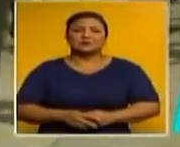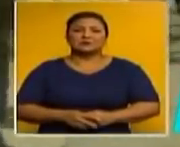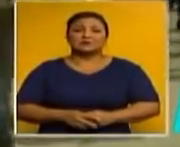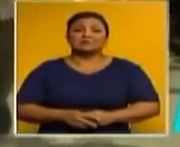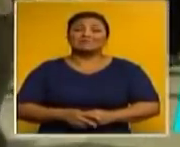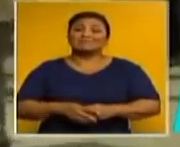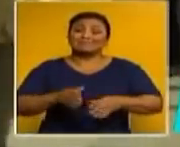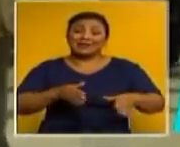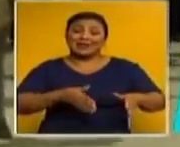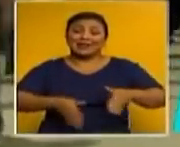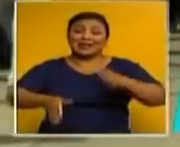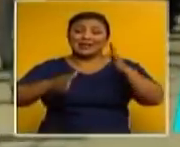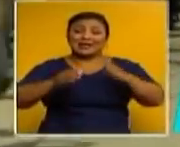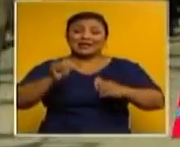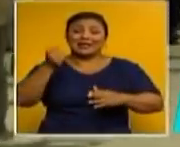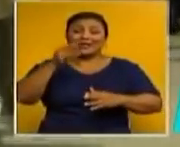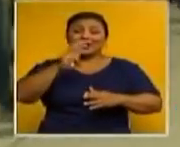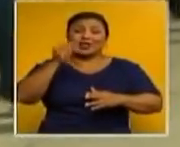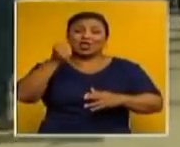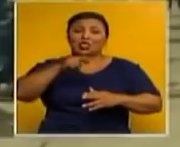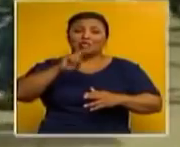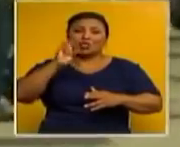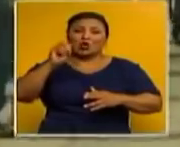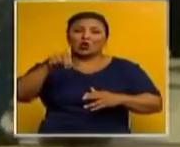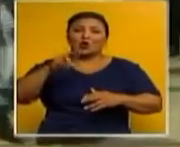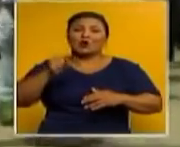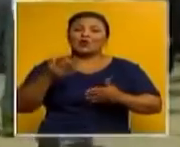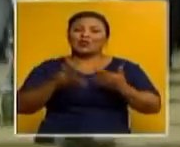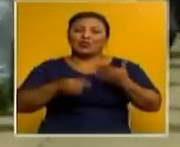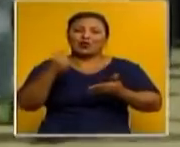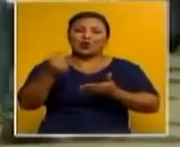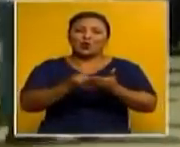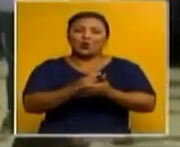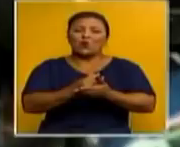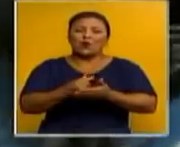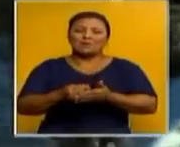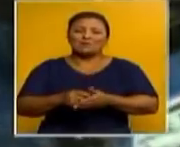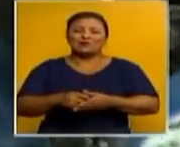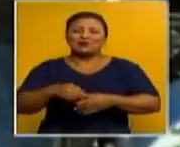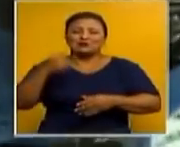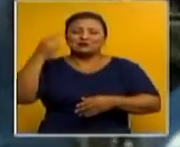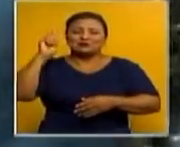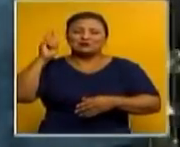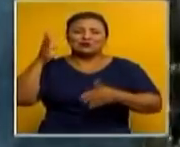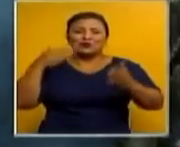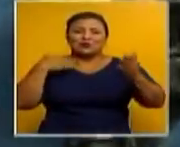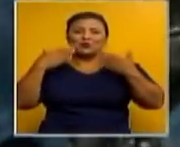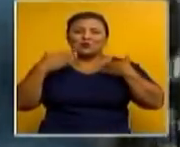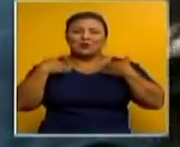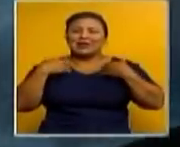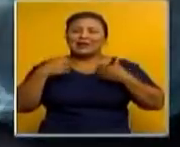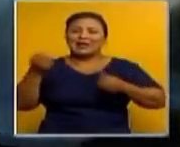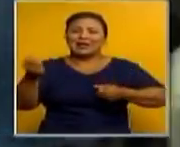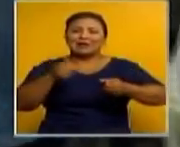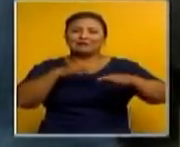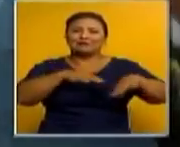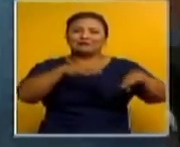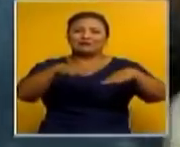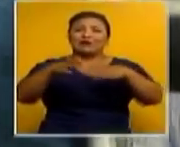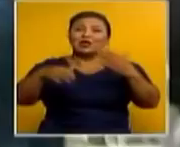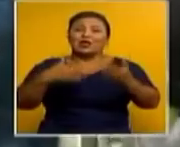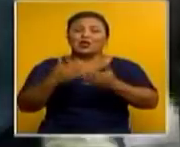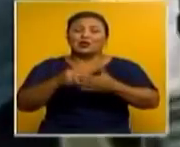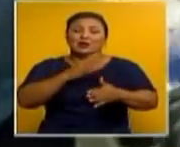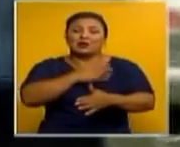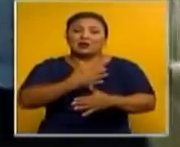En las calles Abdón Calderón y Cacique Tomalá, en el sector del Guasmo, en el sur de Guayaquil, inició la caravana vehicular encabezada por el presidente